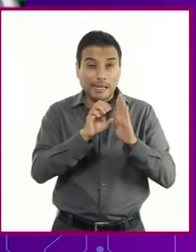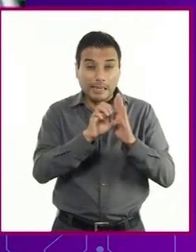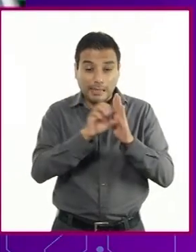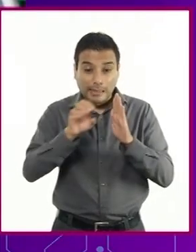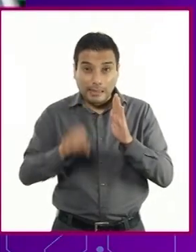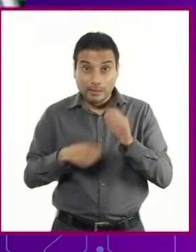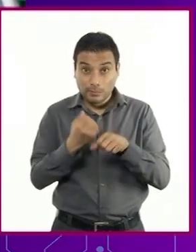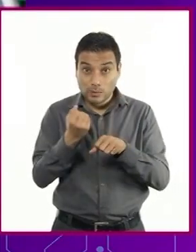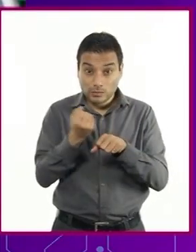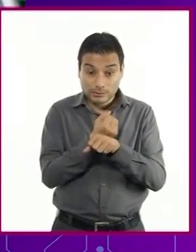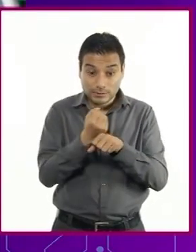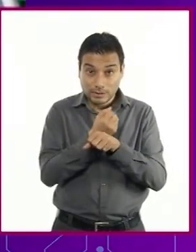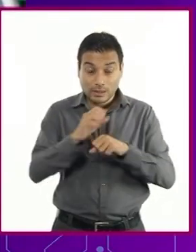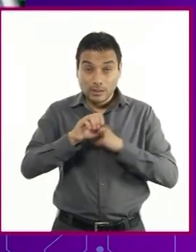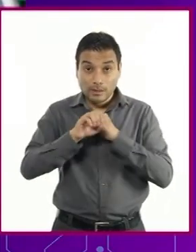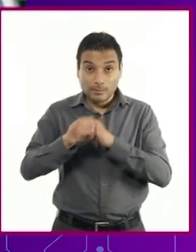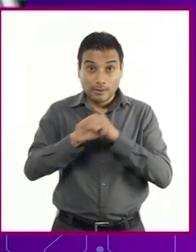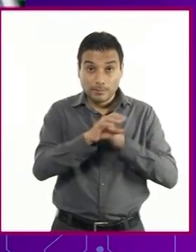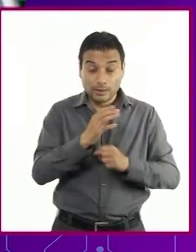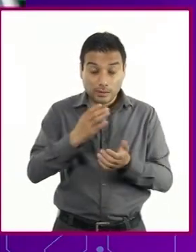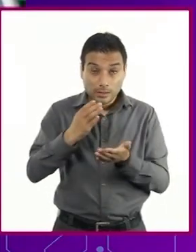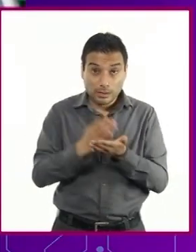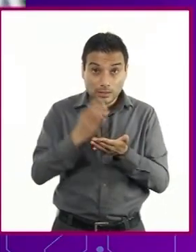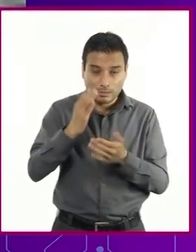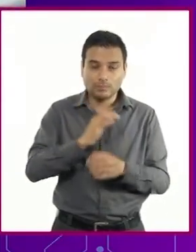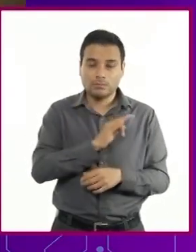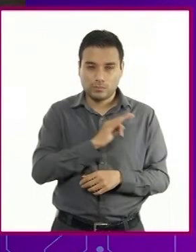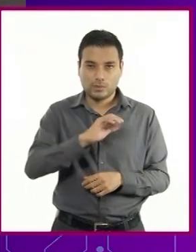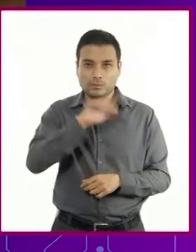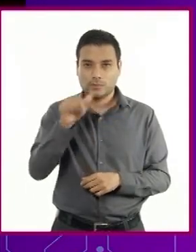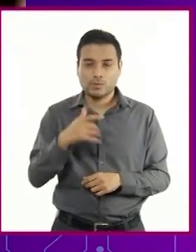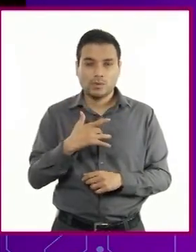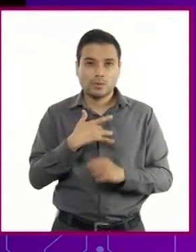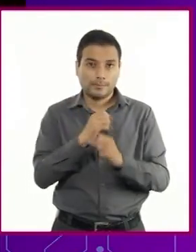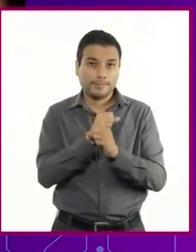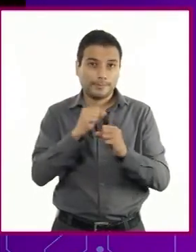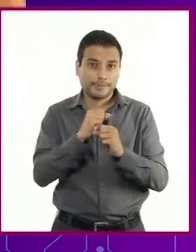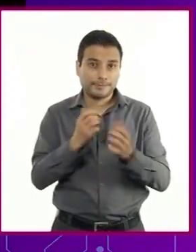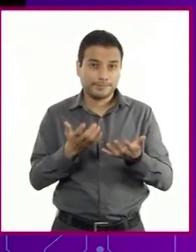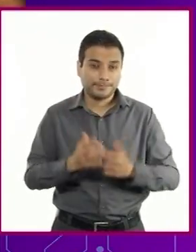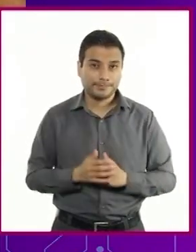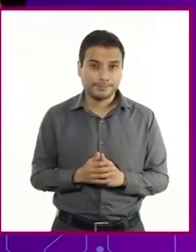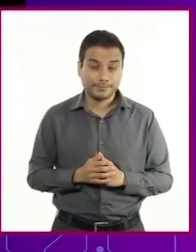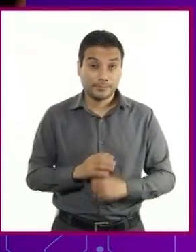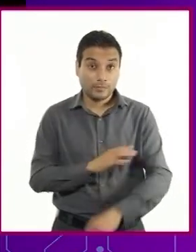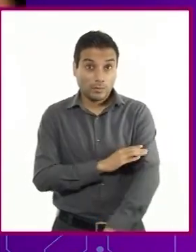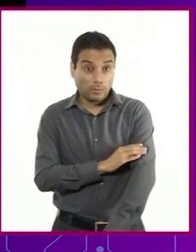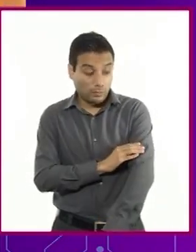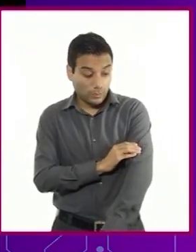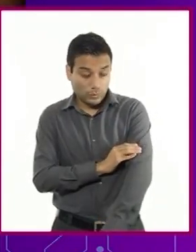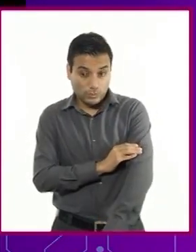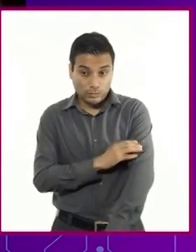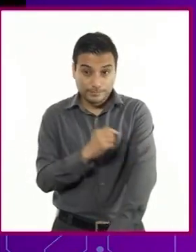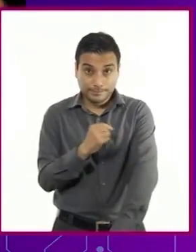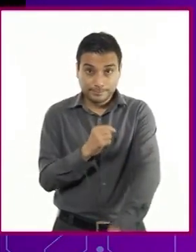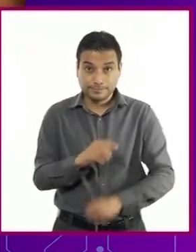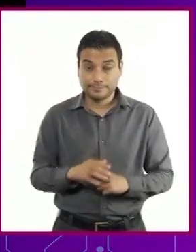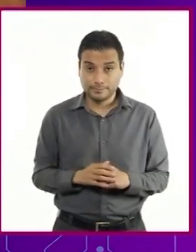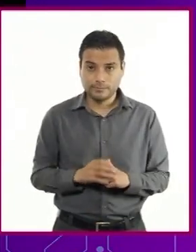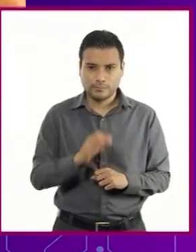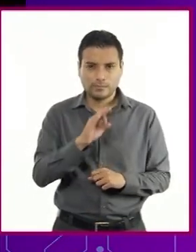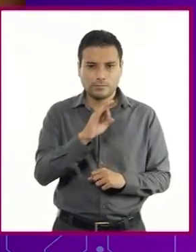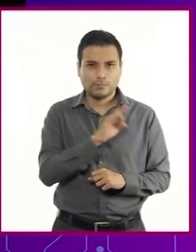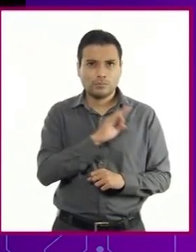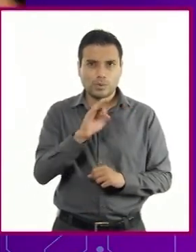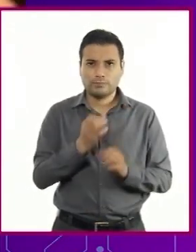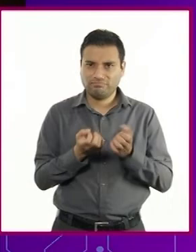organismo mediante un paro al miocardio o paro cardíaco. Los músculos están diseñados para el